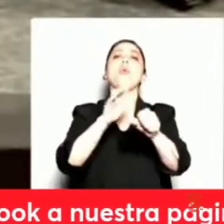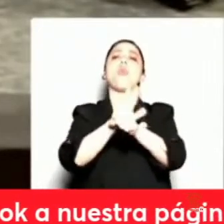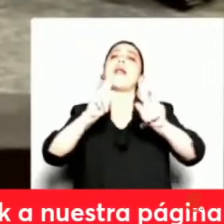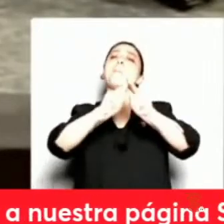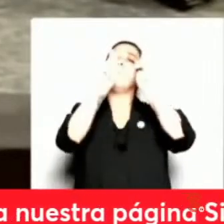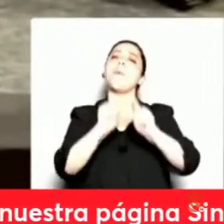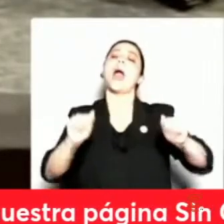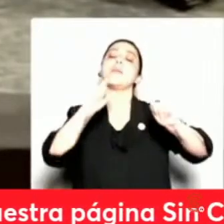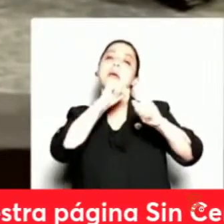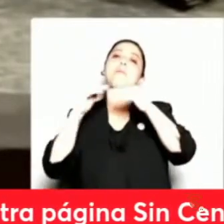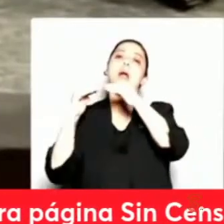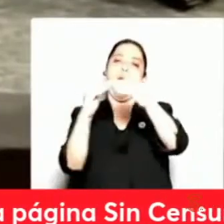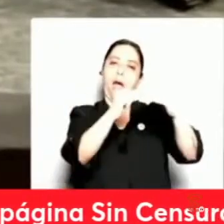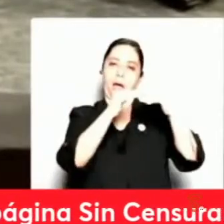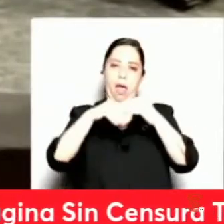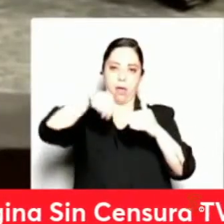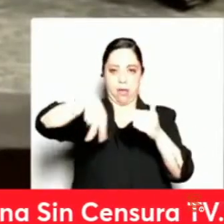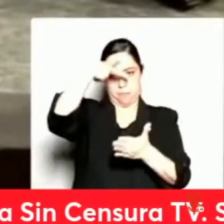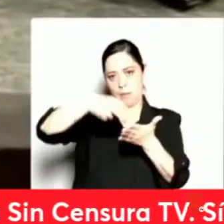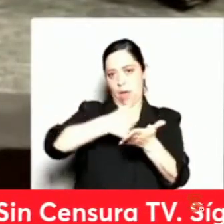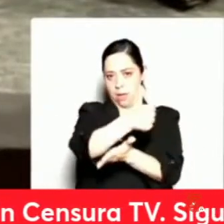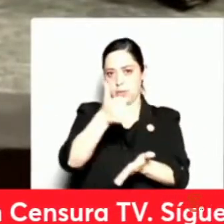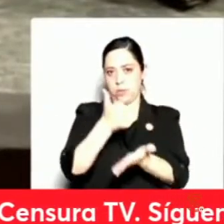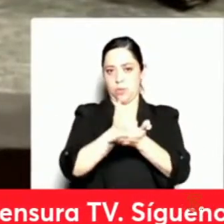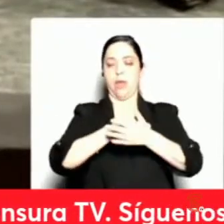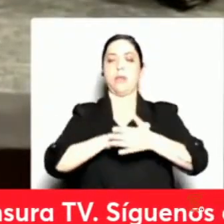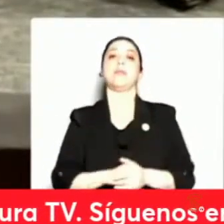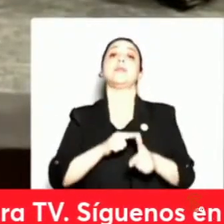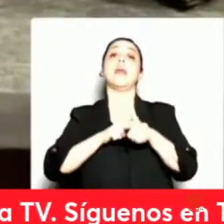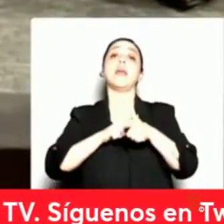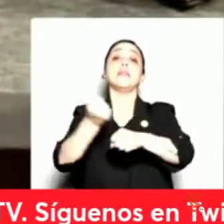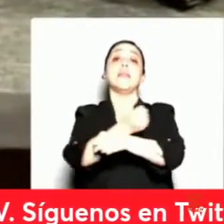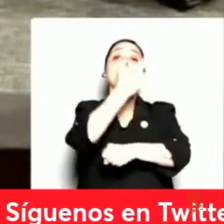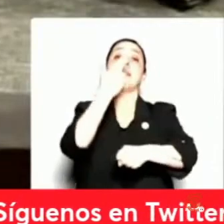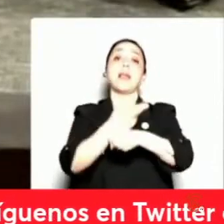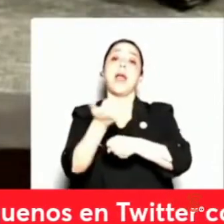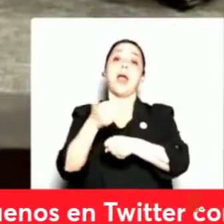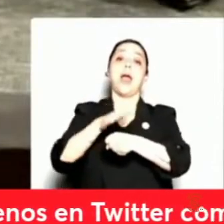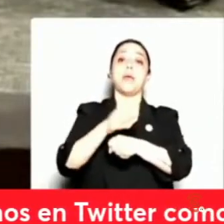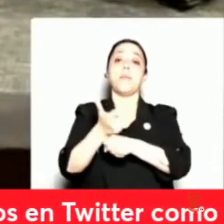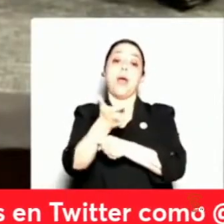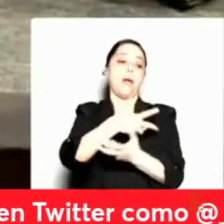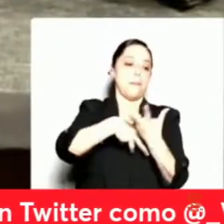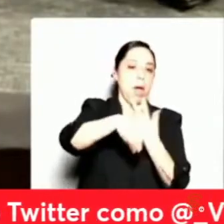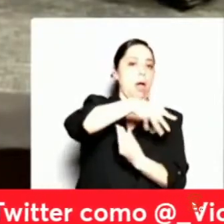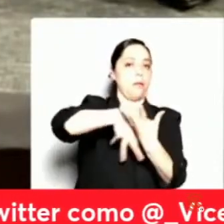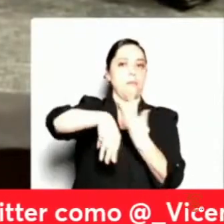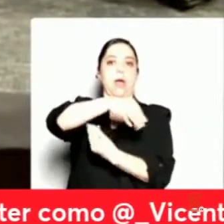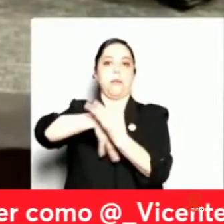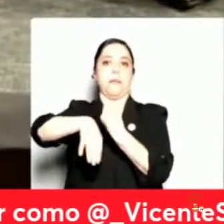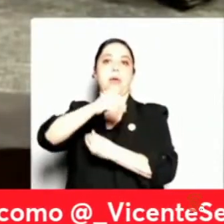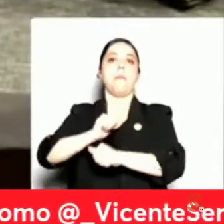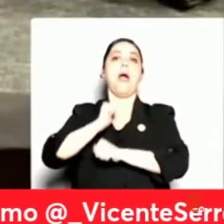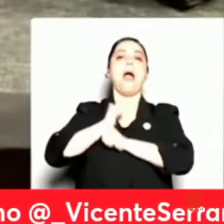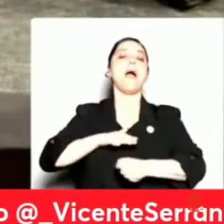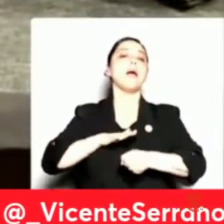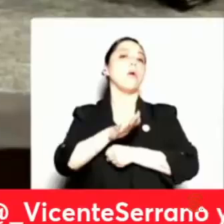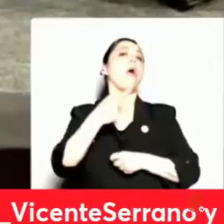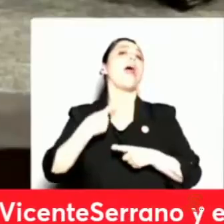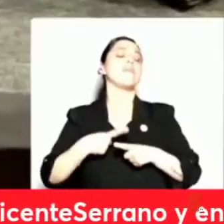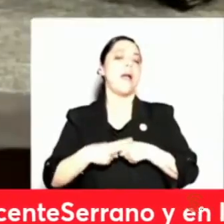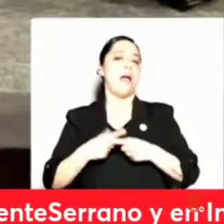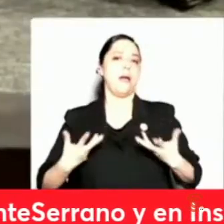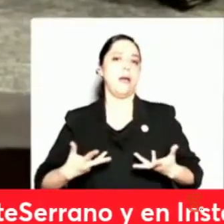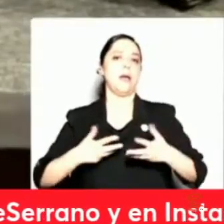ciudad. Continuamos con la Secretaría de Administración y Finanzas. Será encabezada